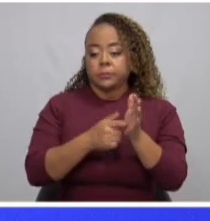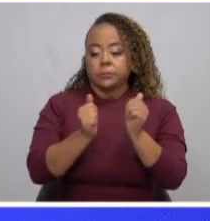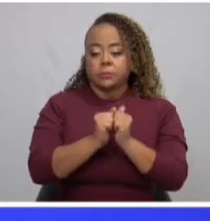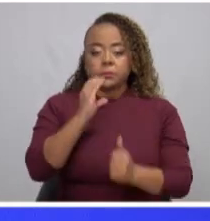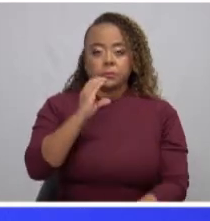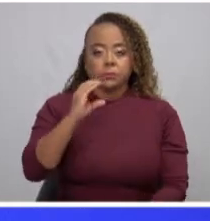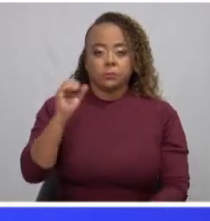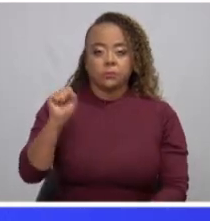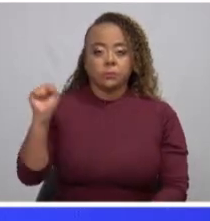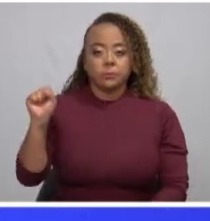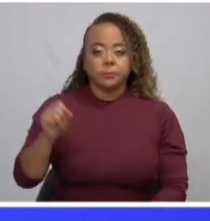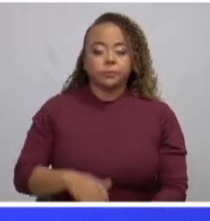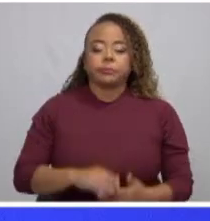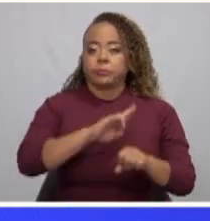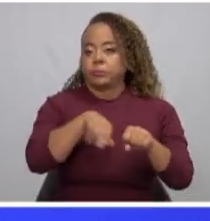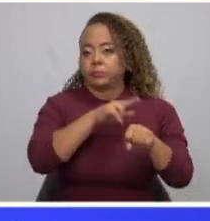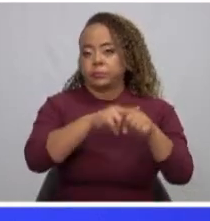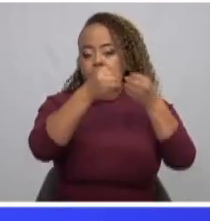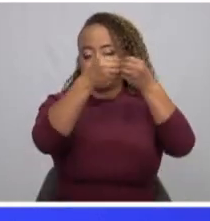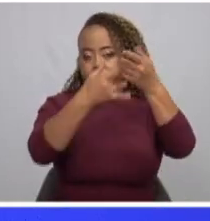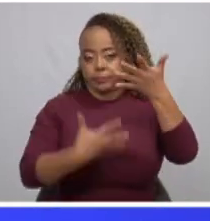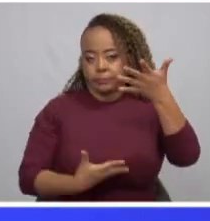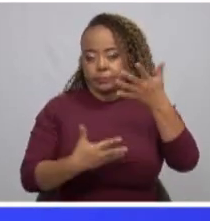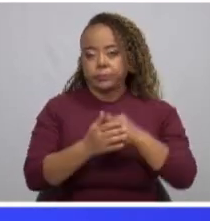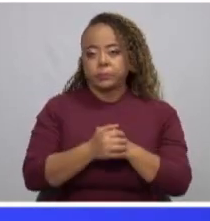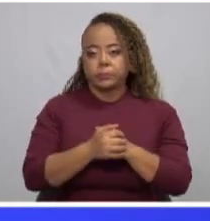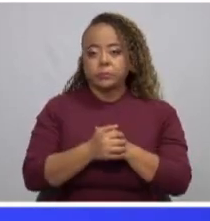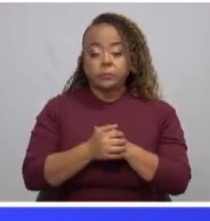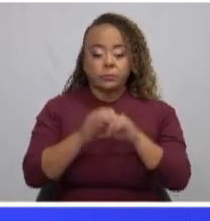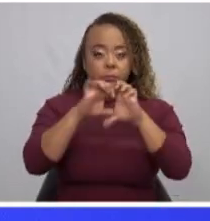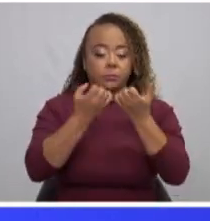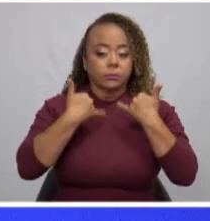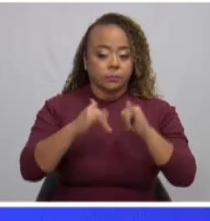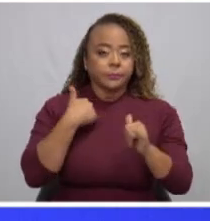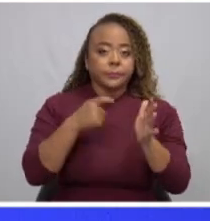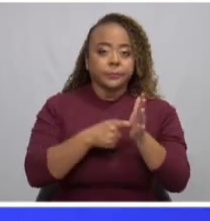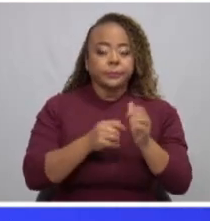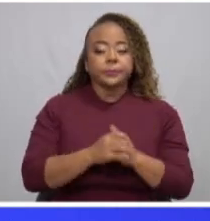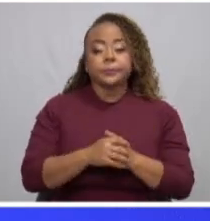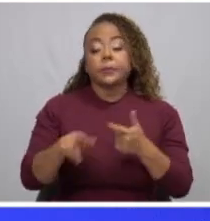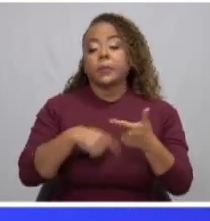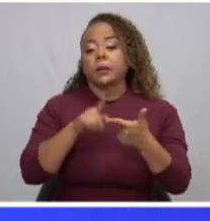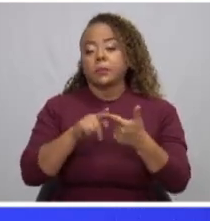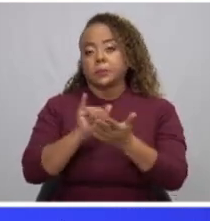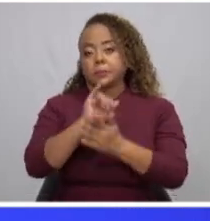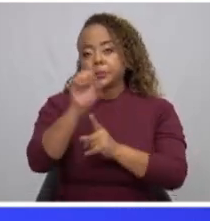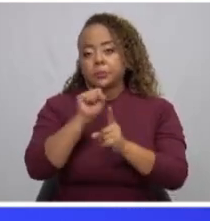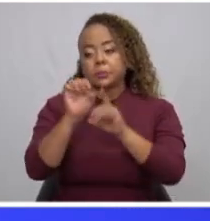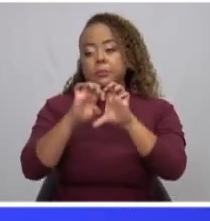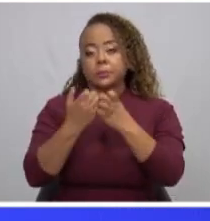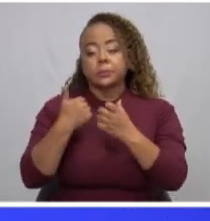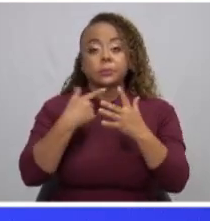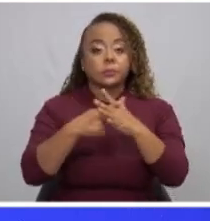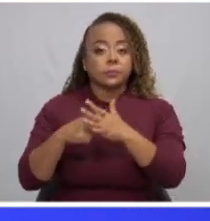cercena del seguro social que normalmente la caja envía los los equipos que aún tienen deuda después es está esa situación de equipos que tienen